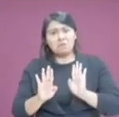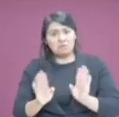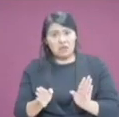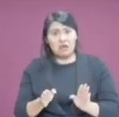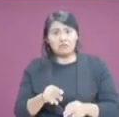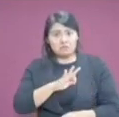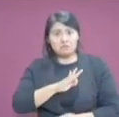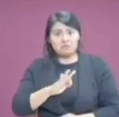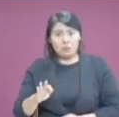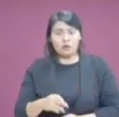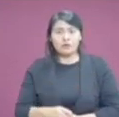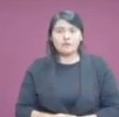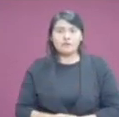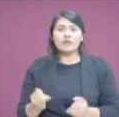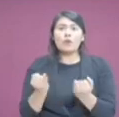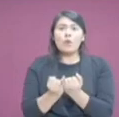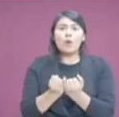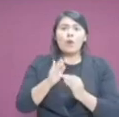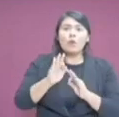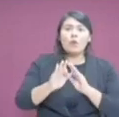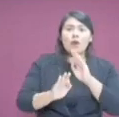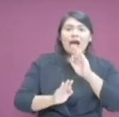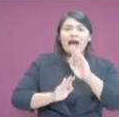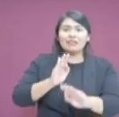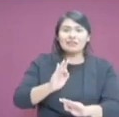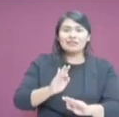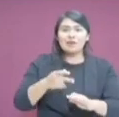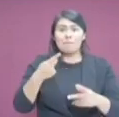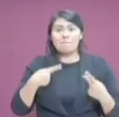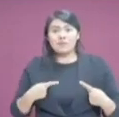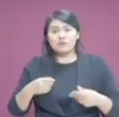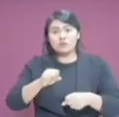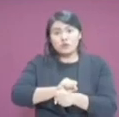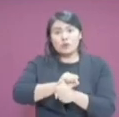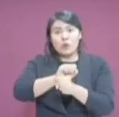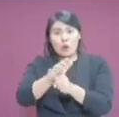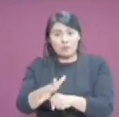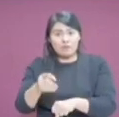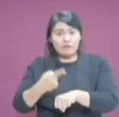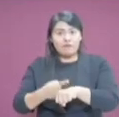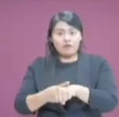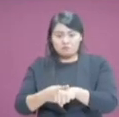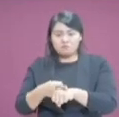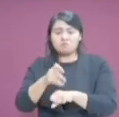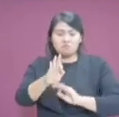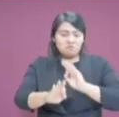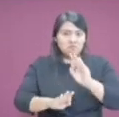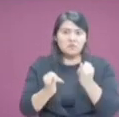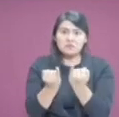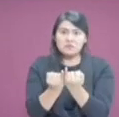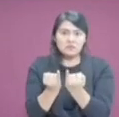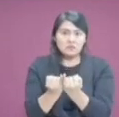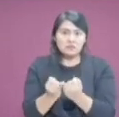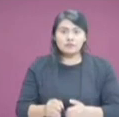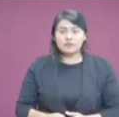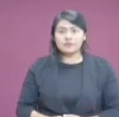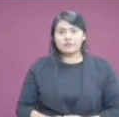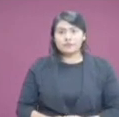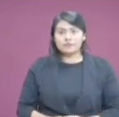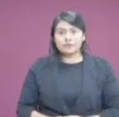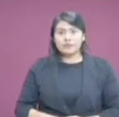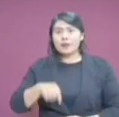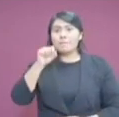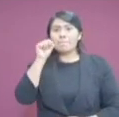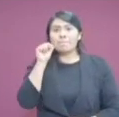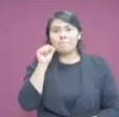como un centro de atención médica expandida de COVID. También está en